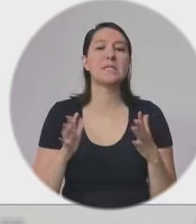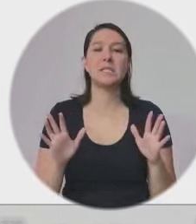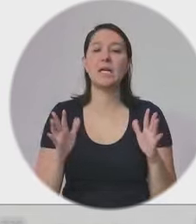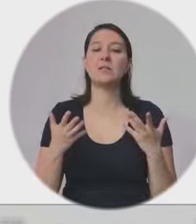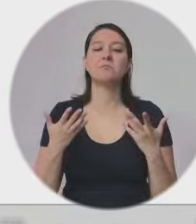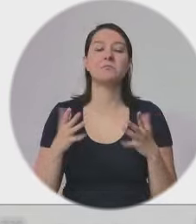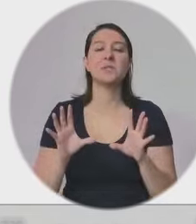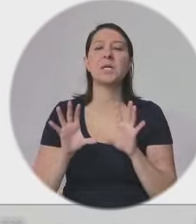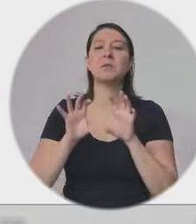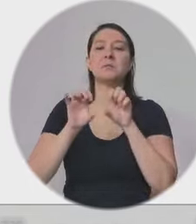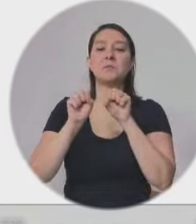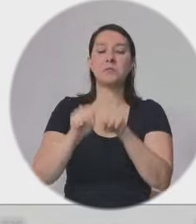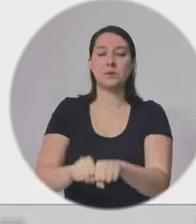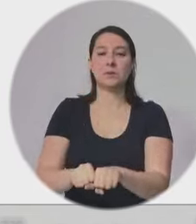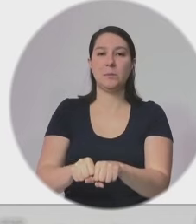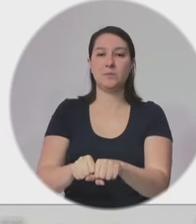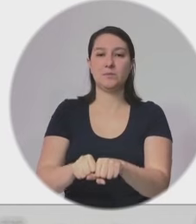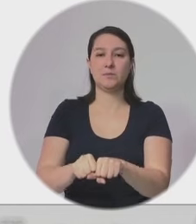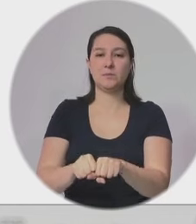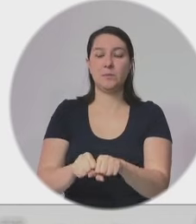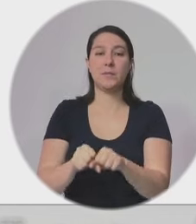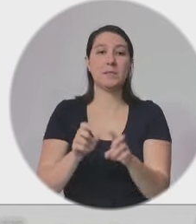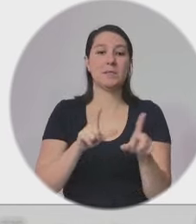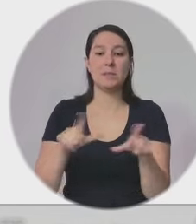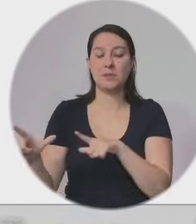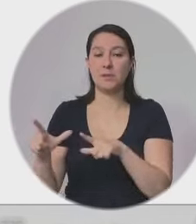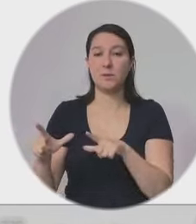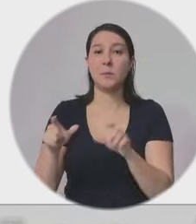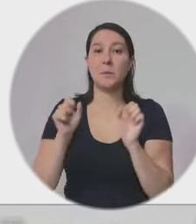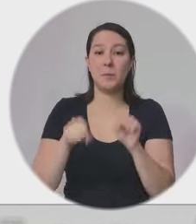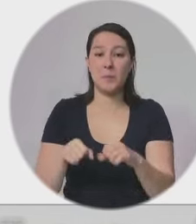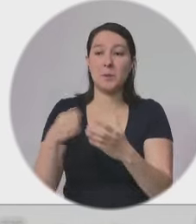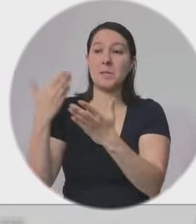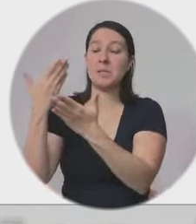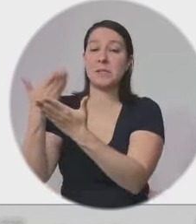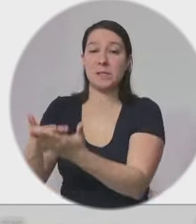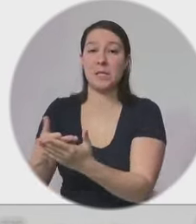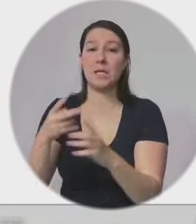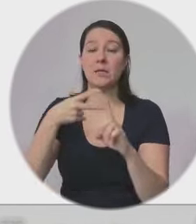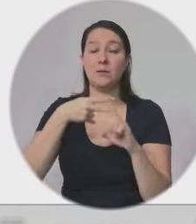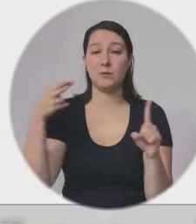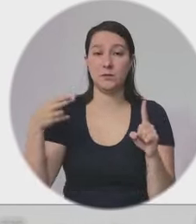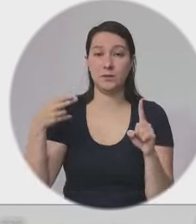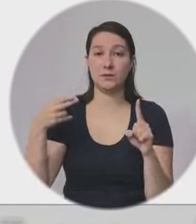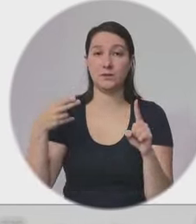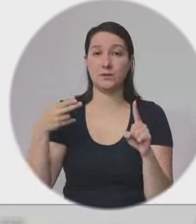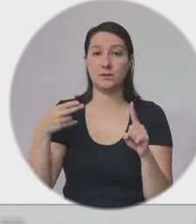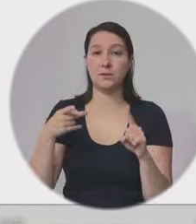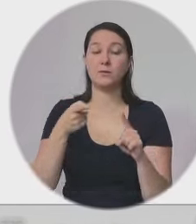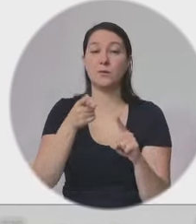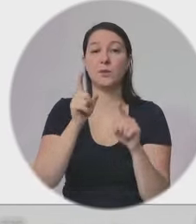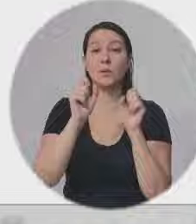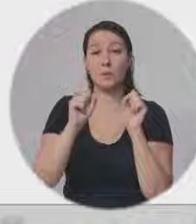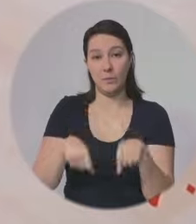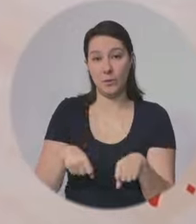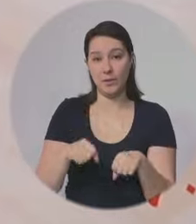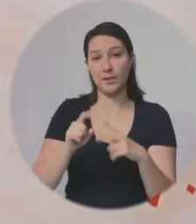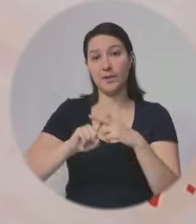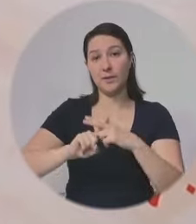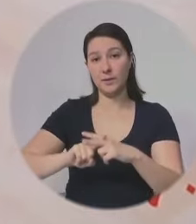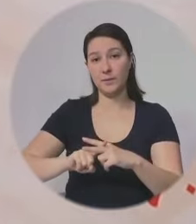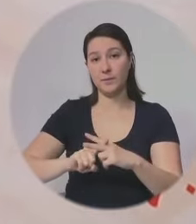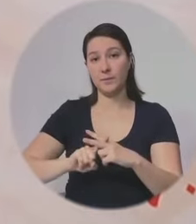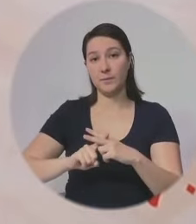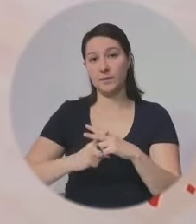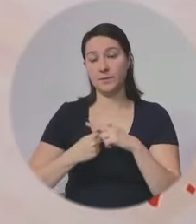reserva lista para poder llegar al hotel sin ningún problema y para que ustedes puedan básicamente empezar a